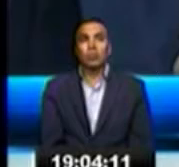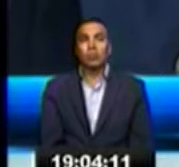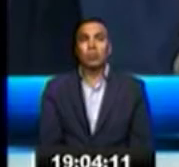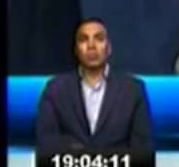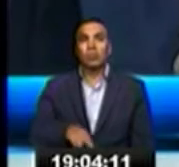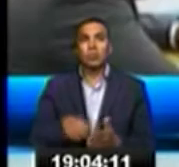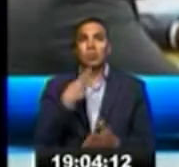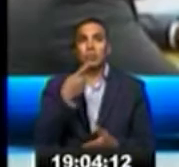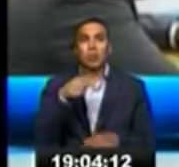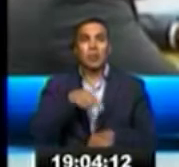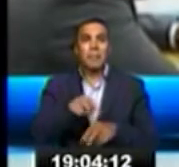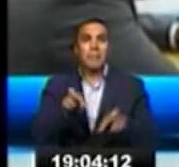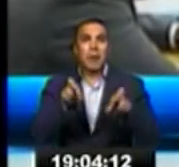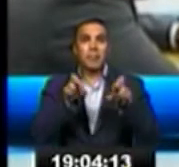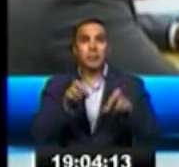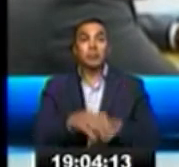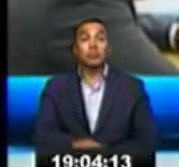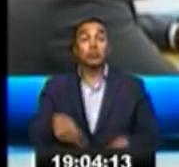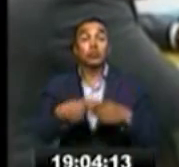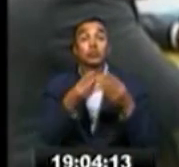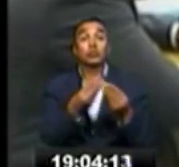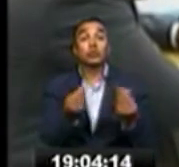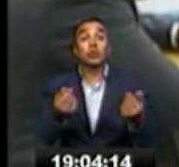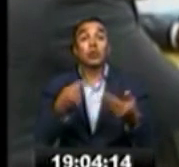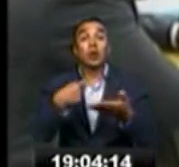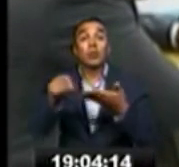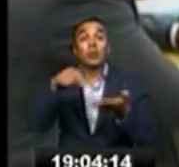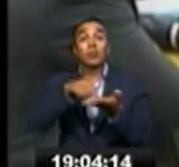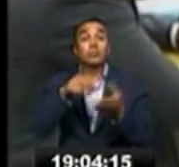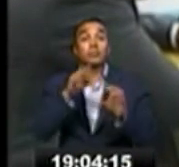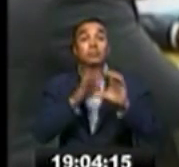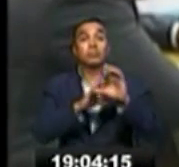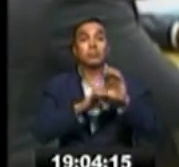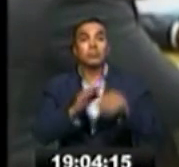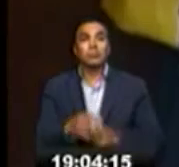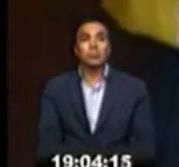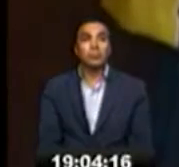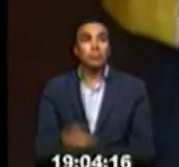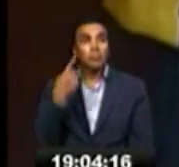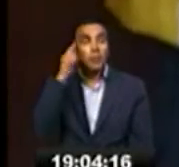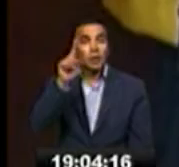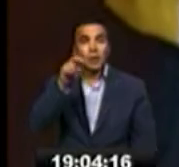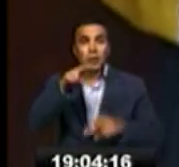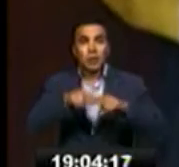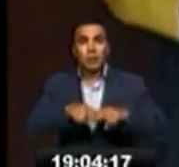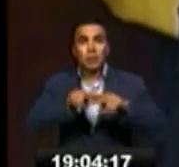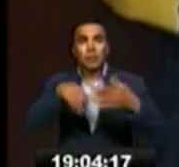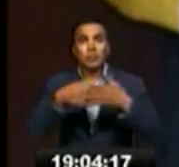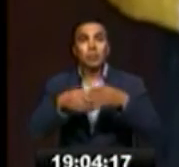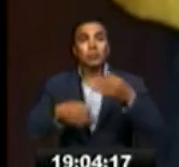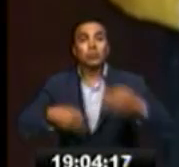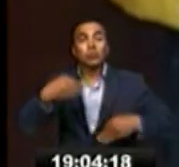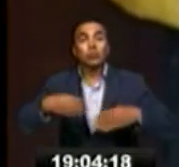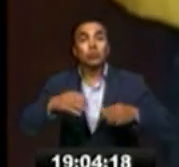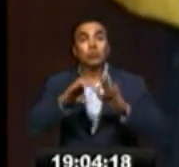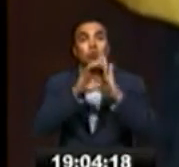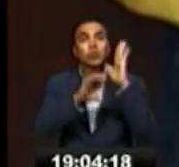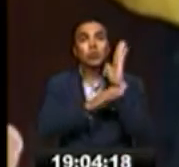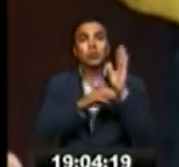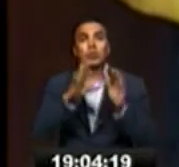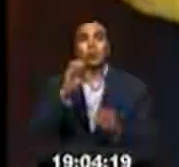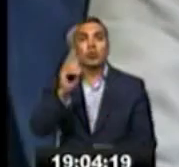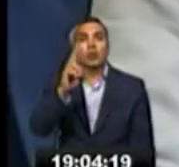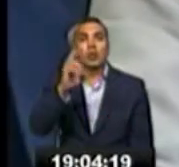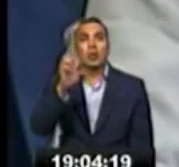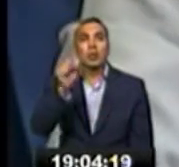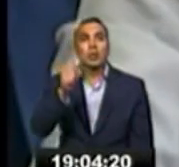exclaustración temporal. Y en cuanto a la resolución que aprobaron en el Consejo de Participación Ciudadana para revisar la conformación de la Corte Constitucional, Tuárez